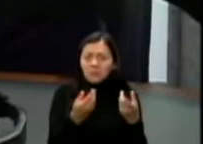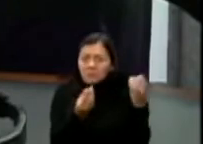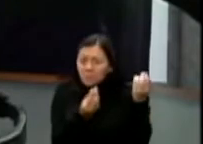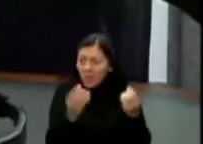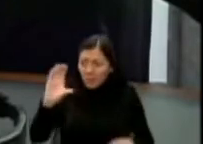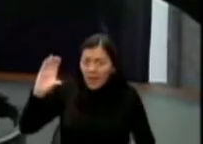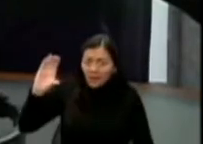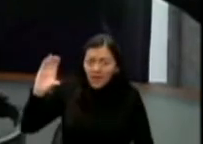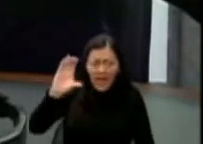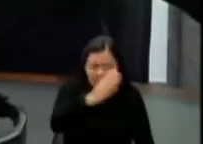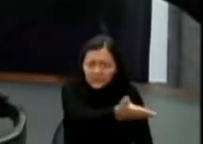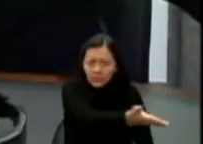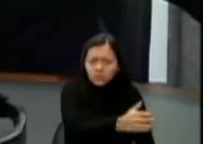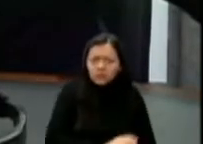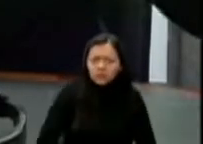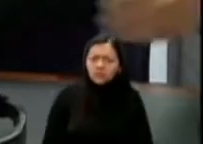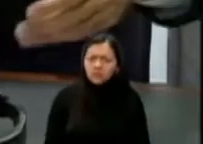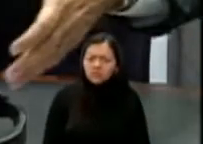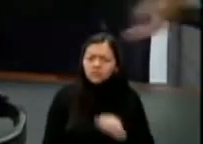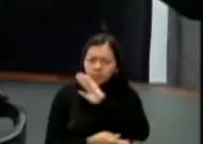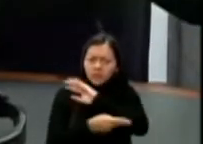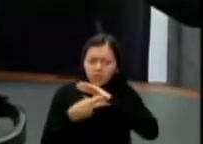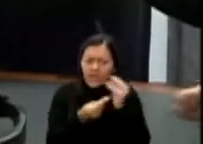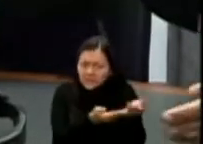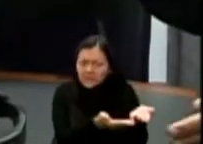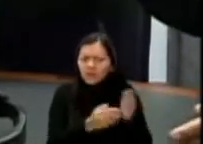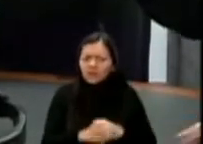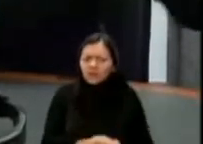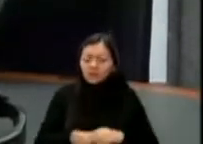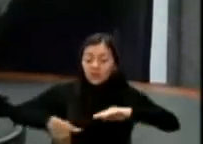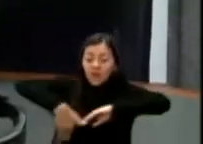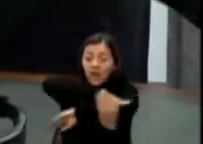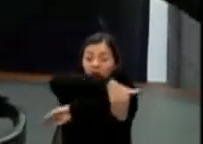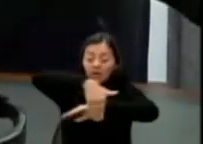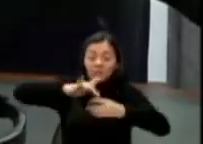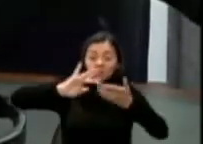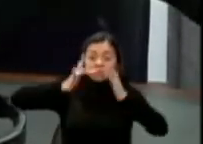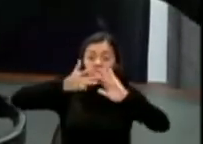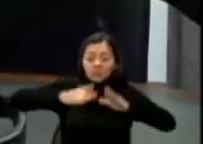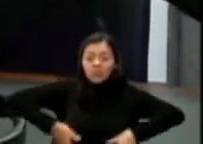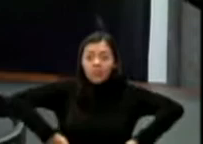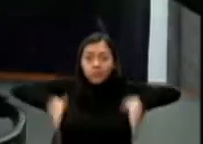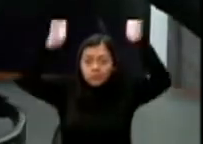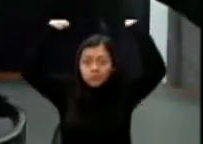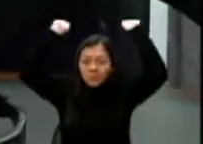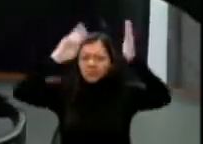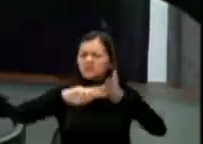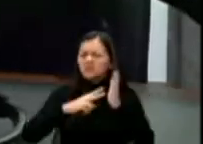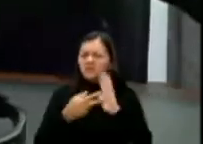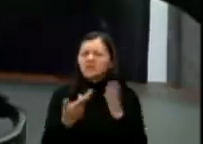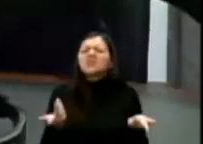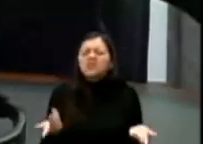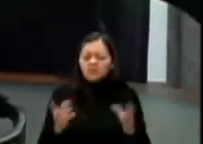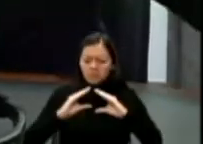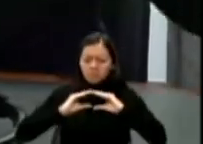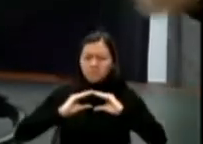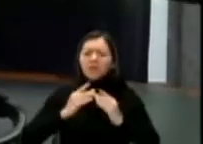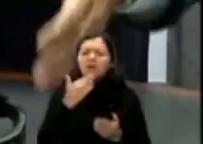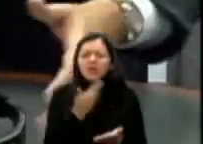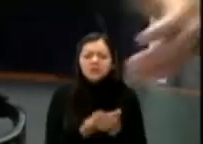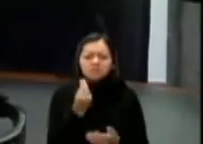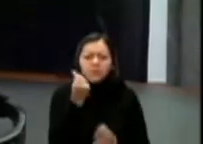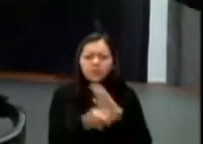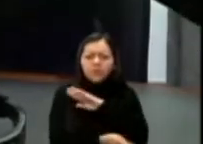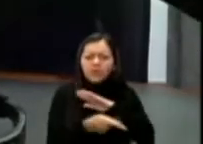respecto del petróleo además la scala otros kan amazónica tiene asfalto pues patricio y el asfalto viene el petróleo y los